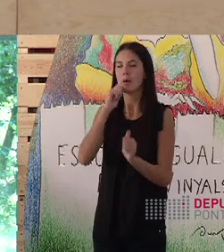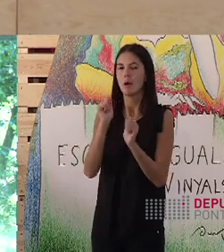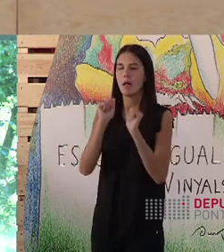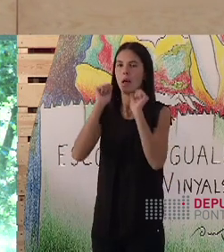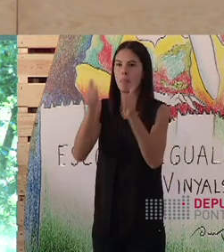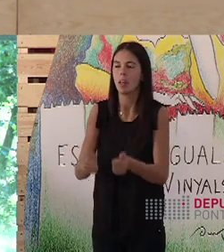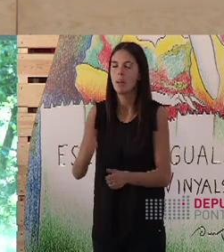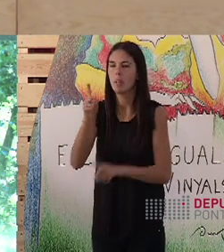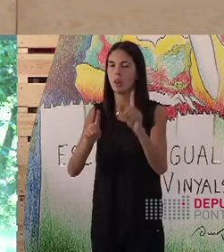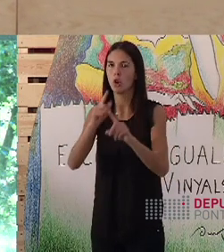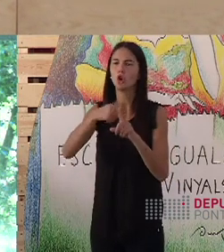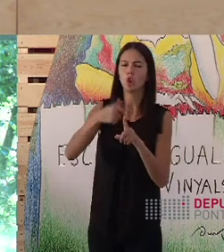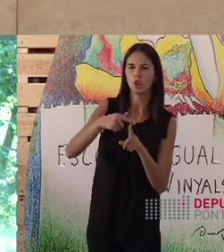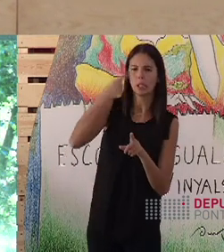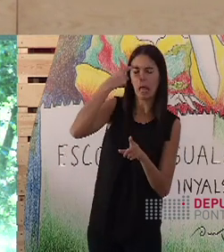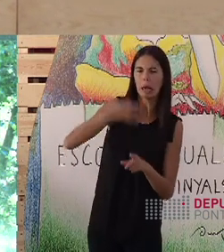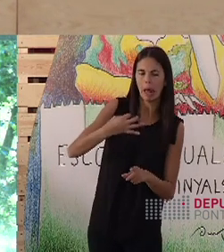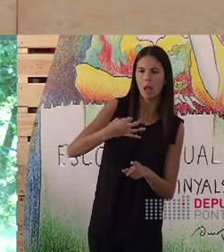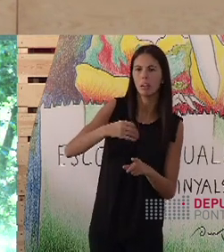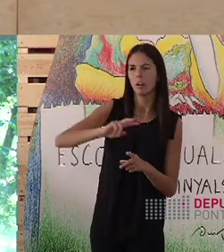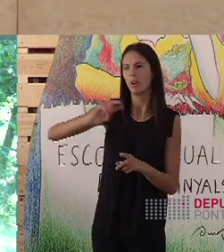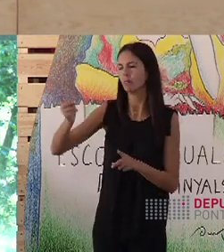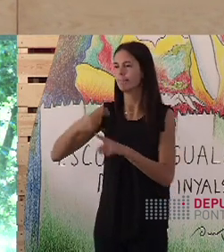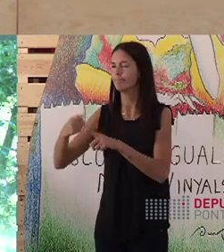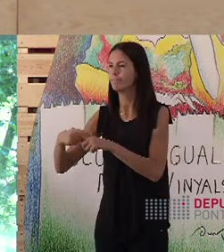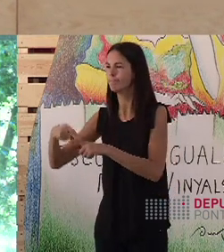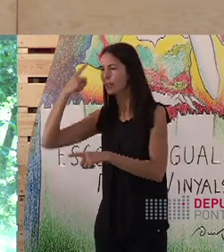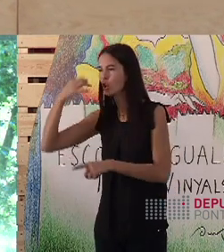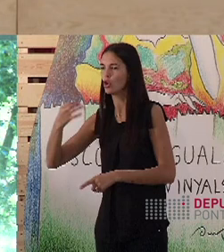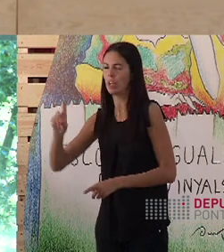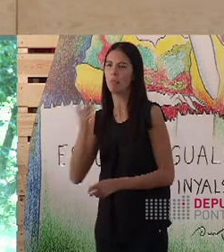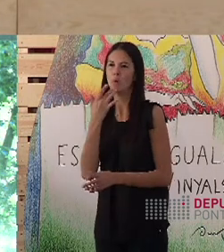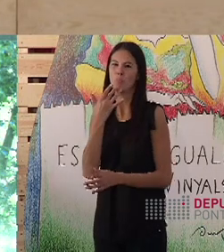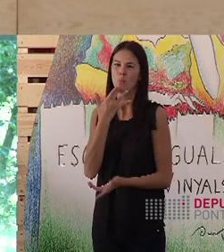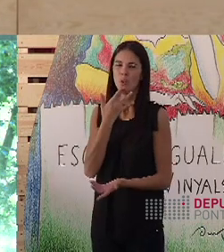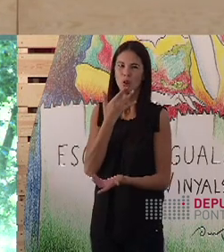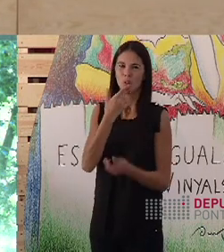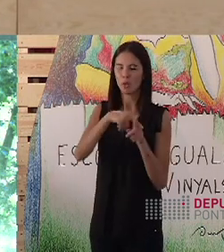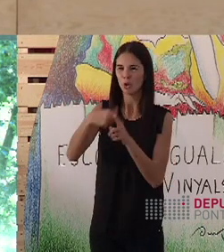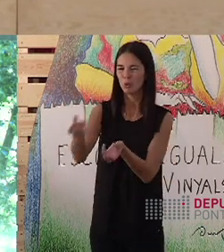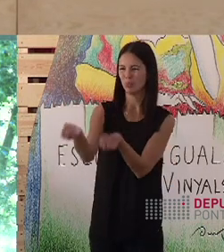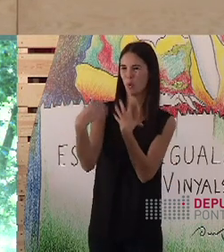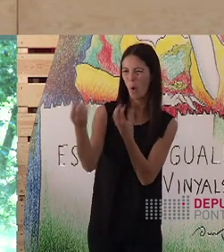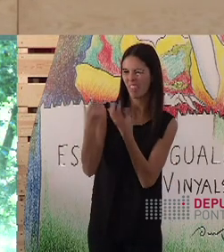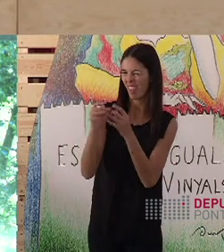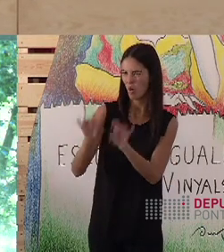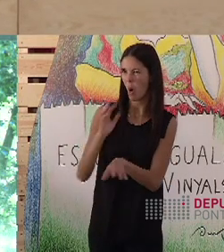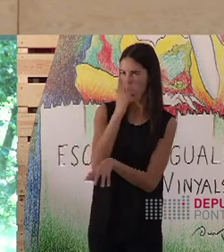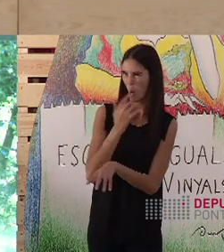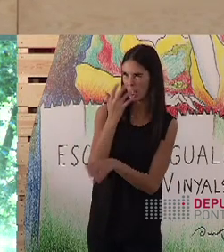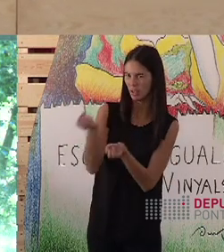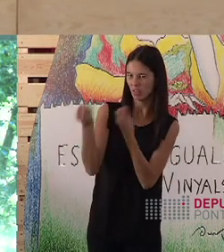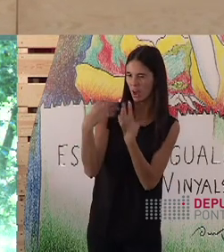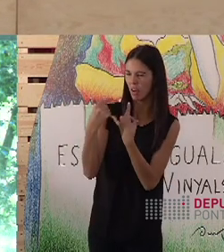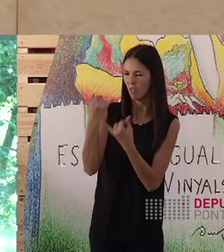por que hai cousas que sí se creen e outras que non. Cales son esos contos que nos están contando deste tema que